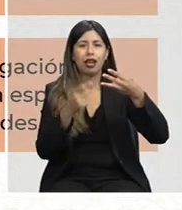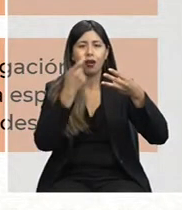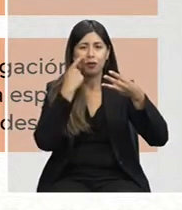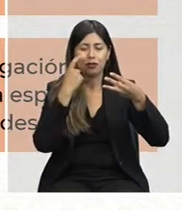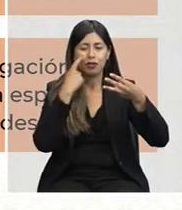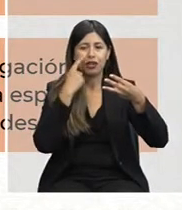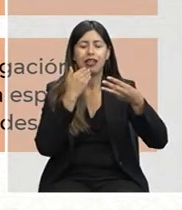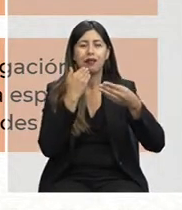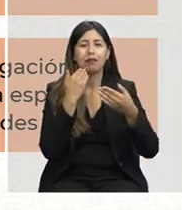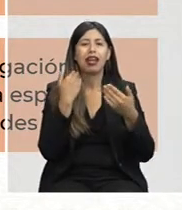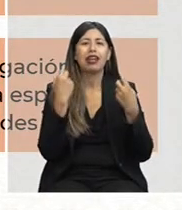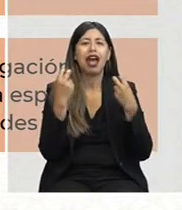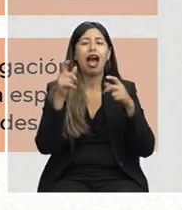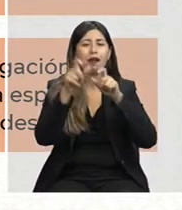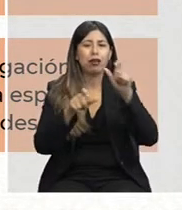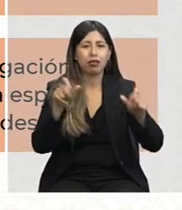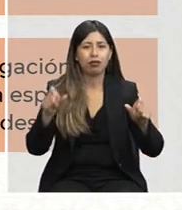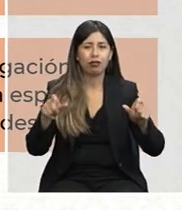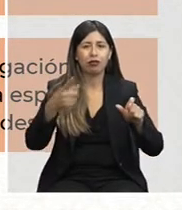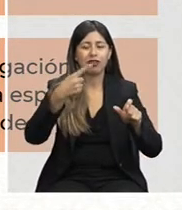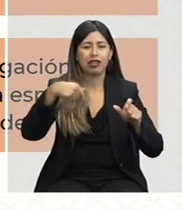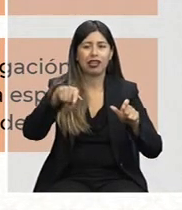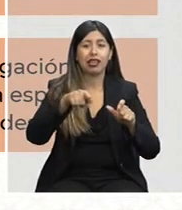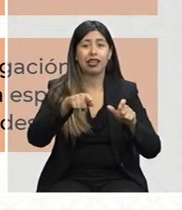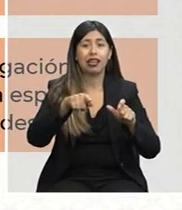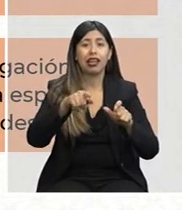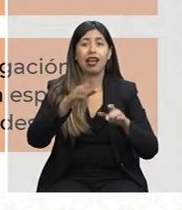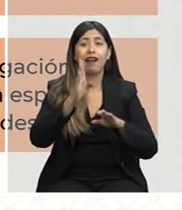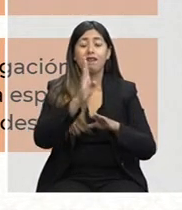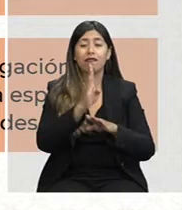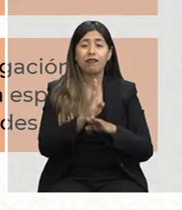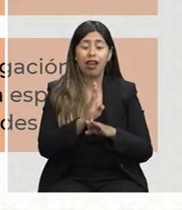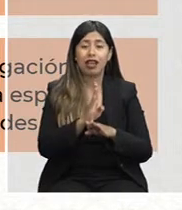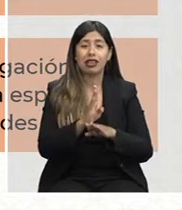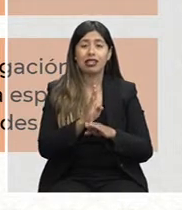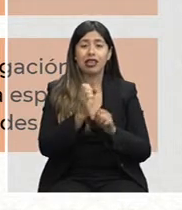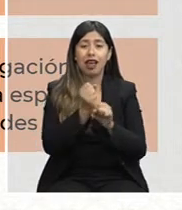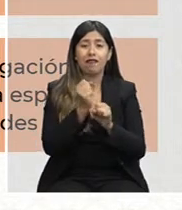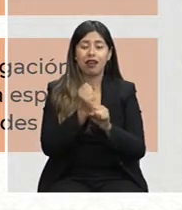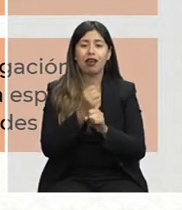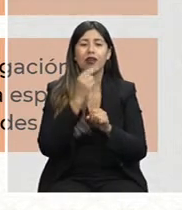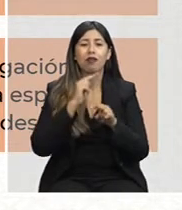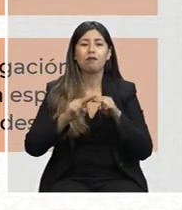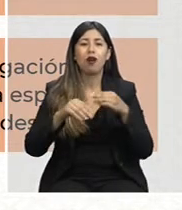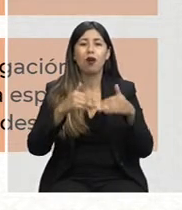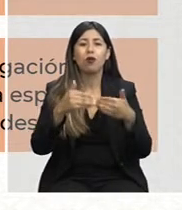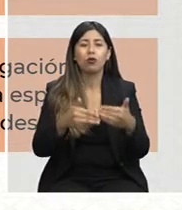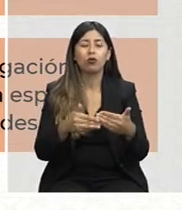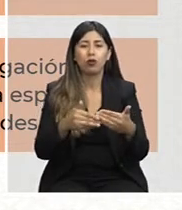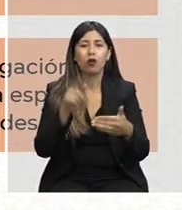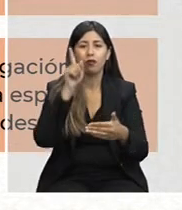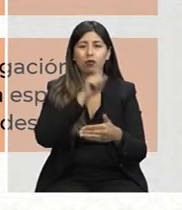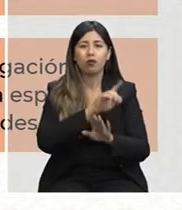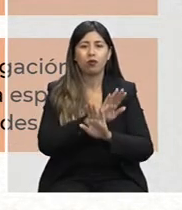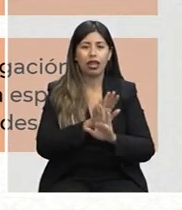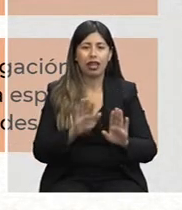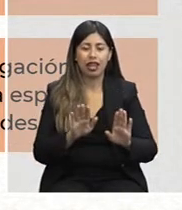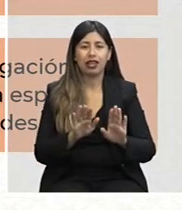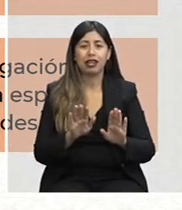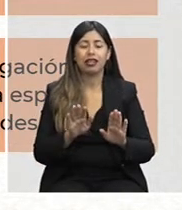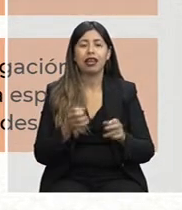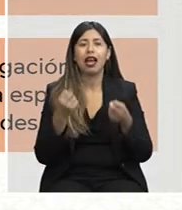actores. Los actores, ¿cierto? Una base de trabajo y los productos finales. Actores, comunidad